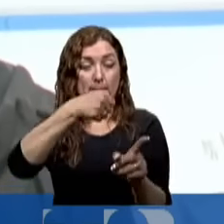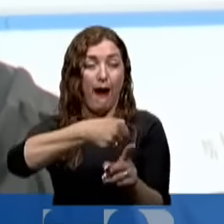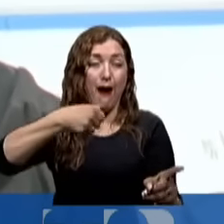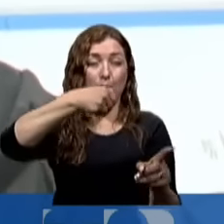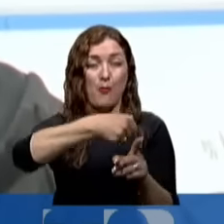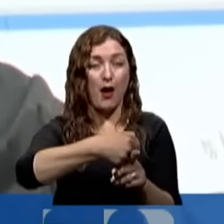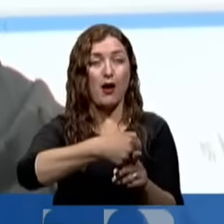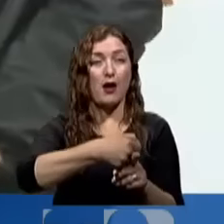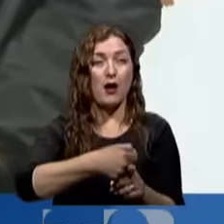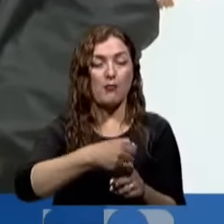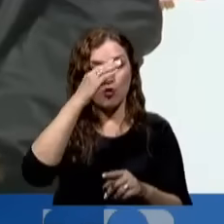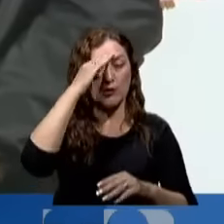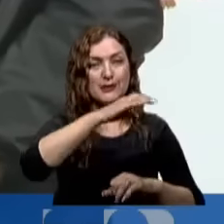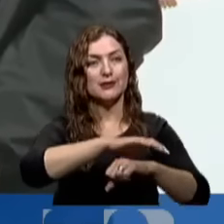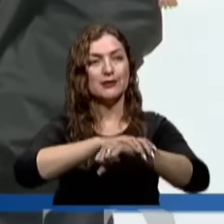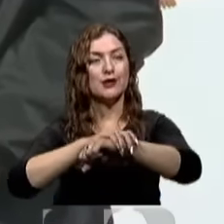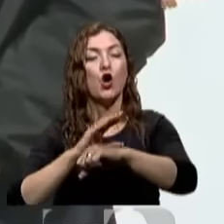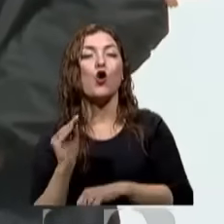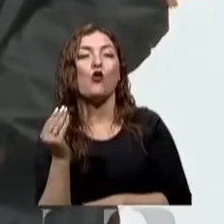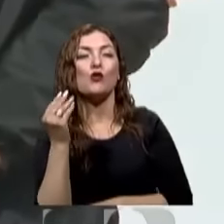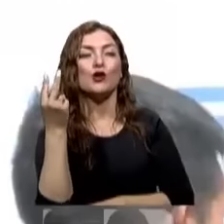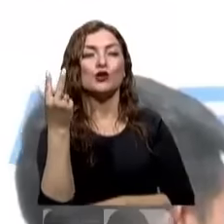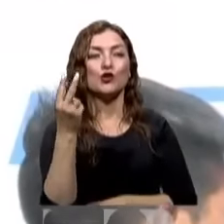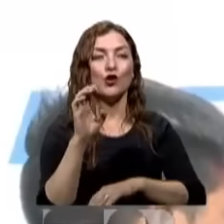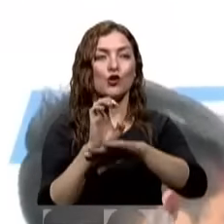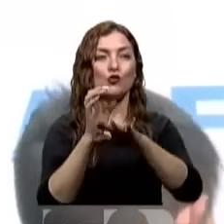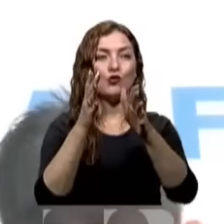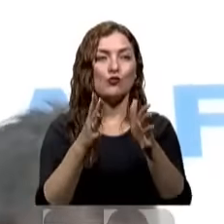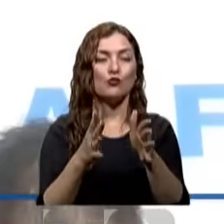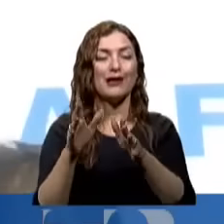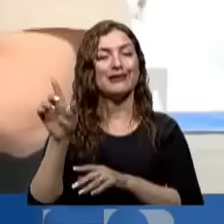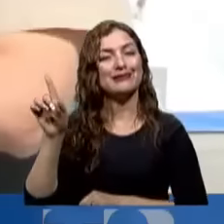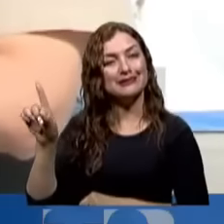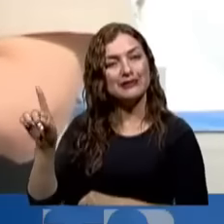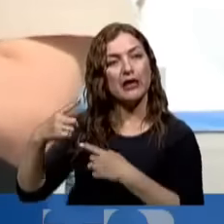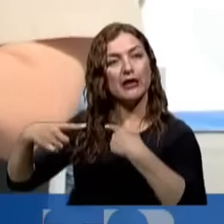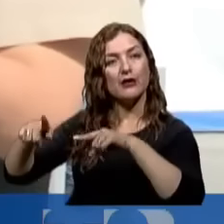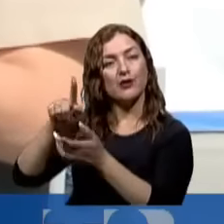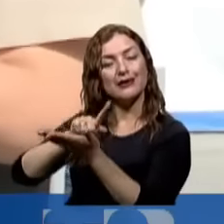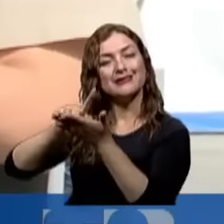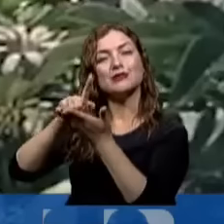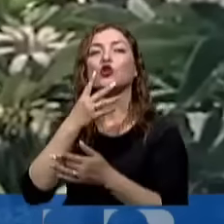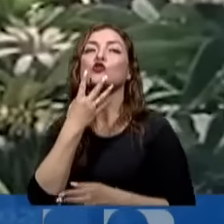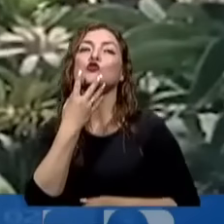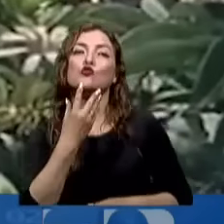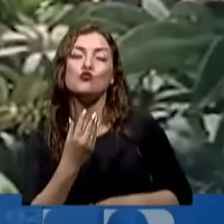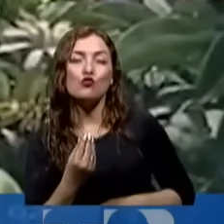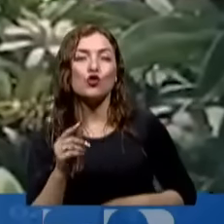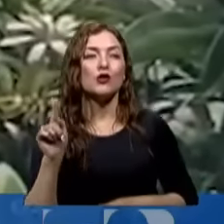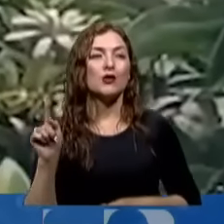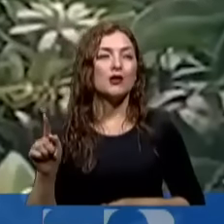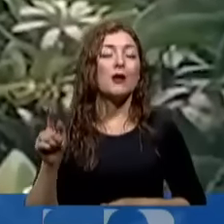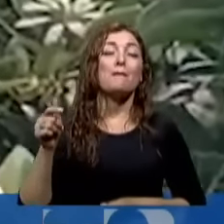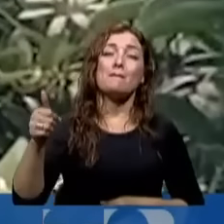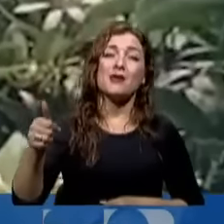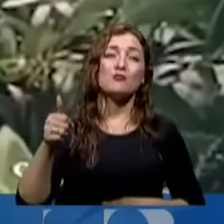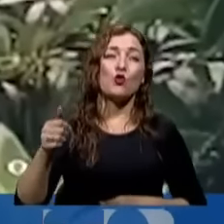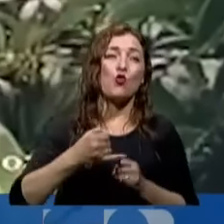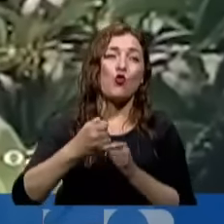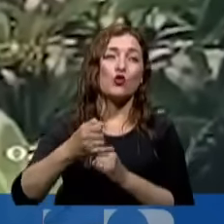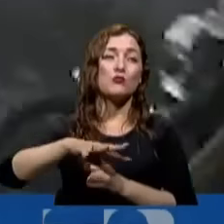cogimos, les procedimos a detener. Los dos jóvenes son ecuatorianos y según Paola Suárez, jefa del distrito Eloy Alfaro, se trata de los autores de los